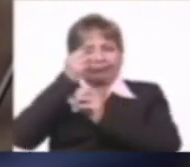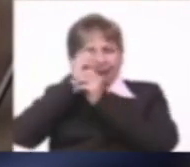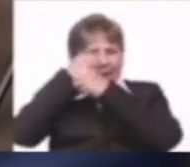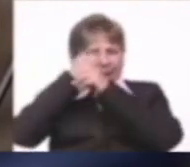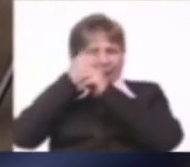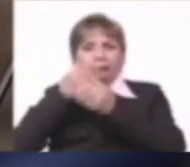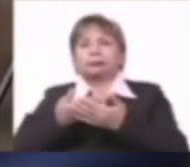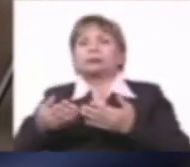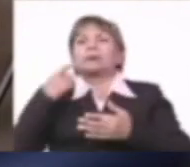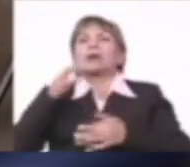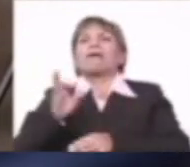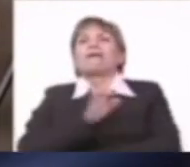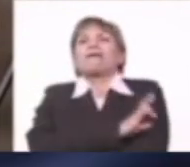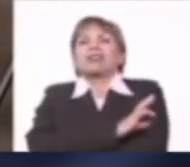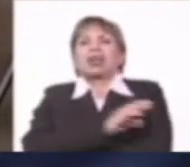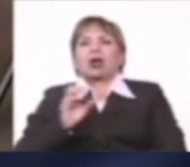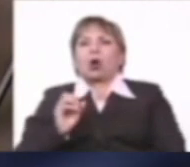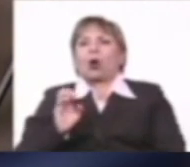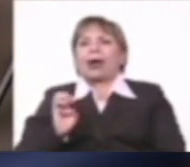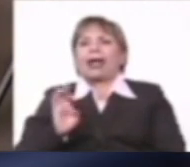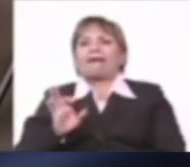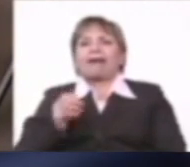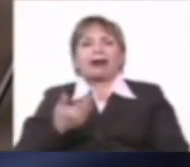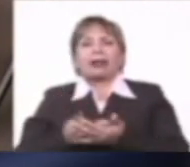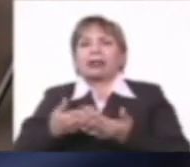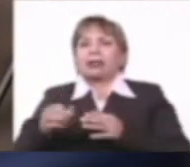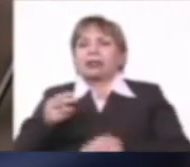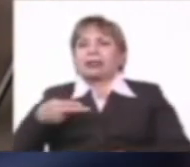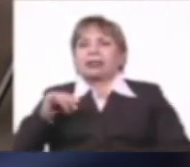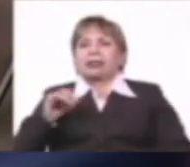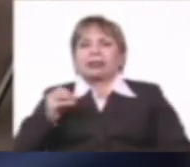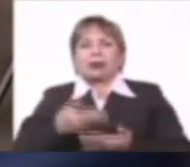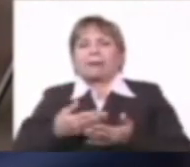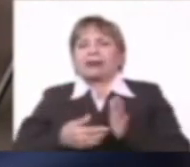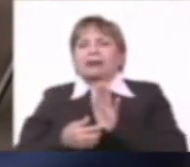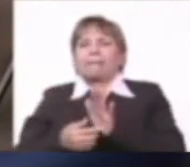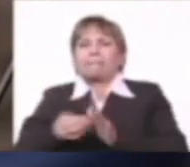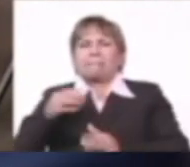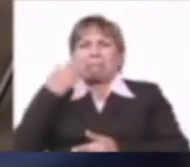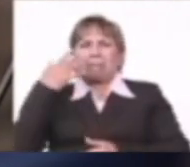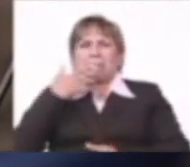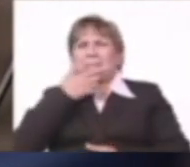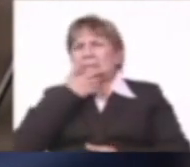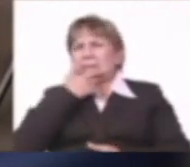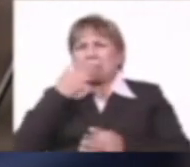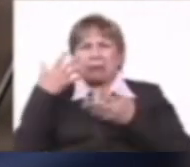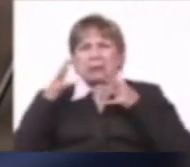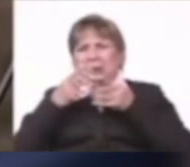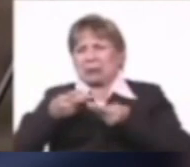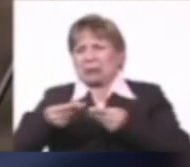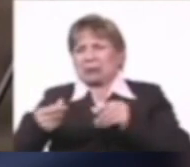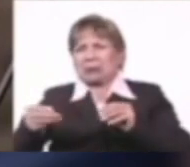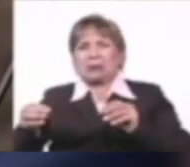de Evaluación y Fiscalización Ambiental, OEFA, cuyo impacto en los cuerpos hídricos genera precipitaciones de color pardo amarillento en el lecho de las quebradas,